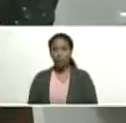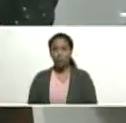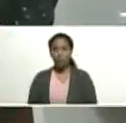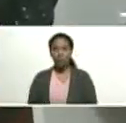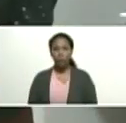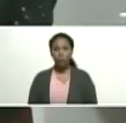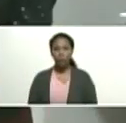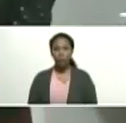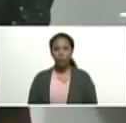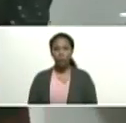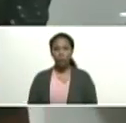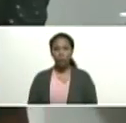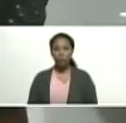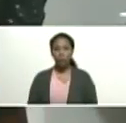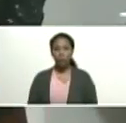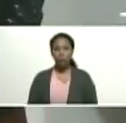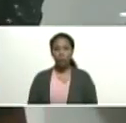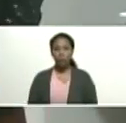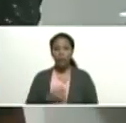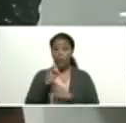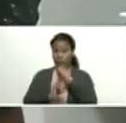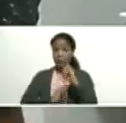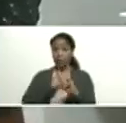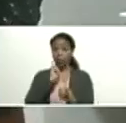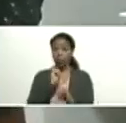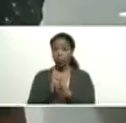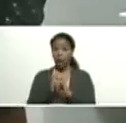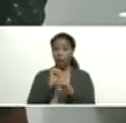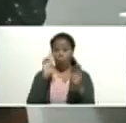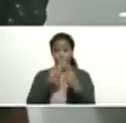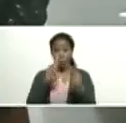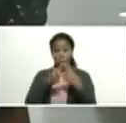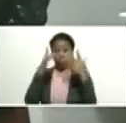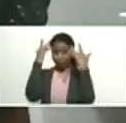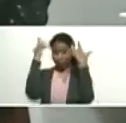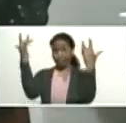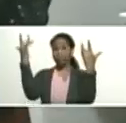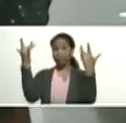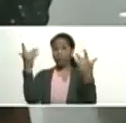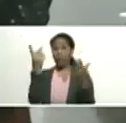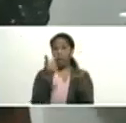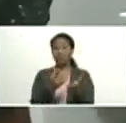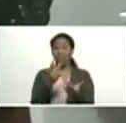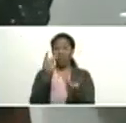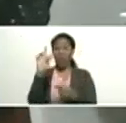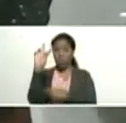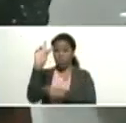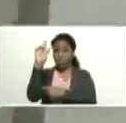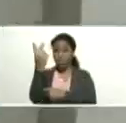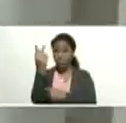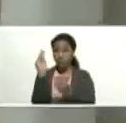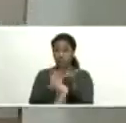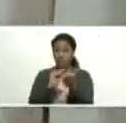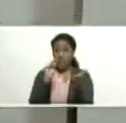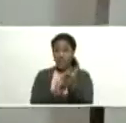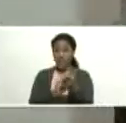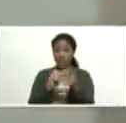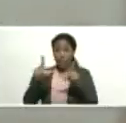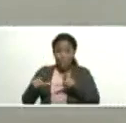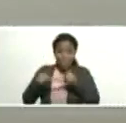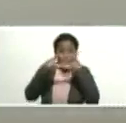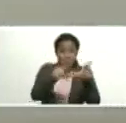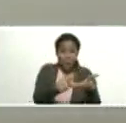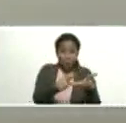de reconocimiento internacional. Cuenta con doble certificación, tanto SCA como